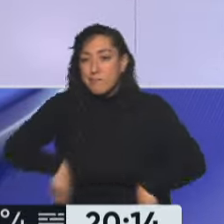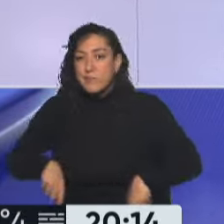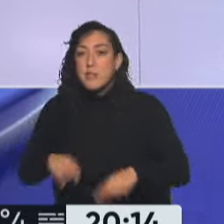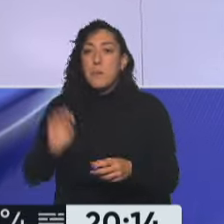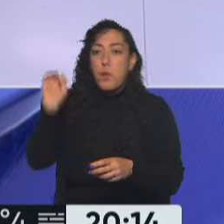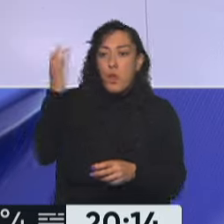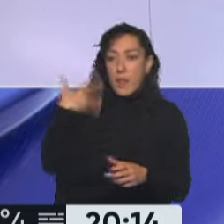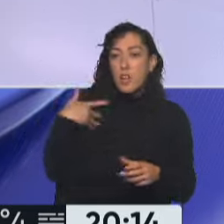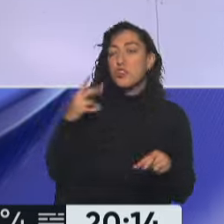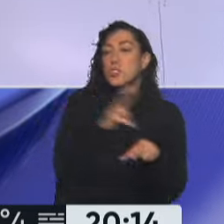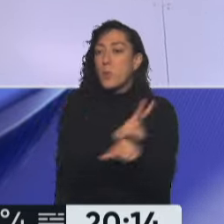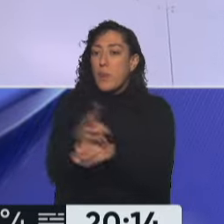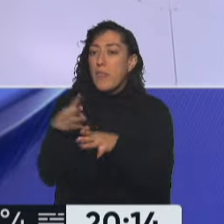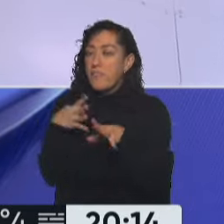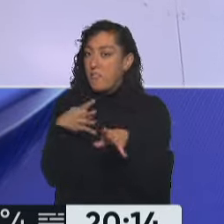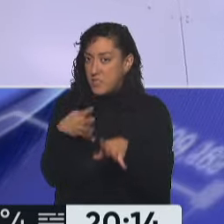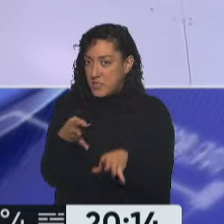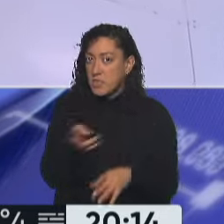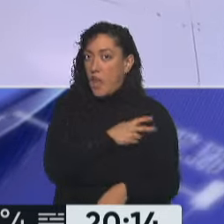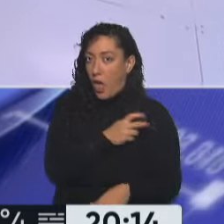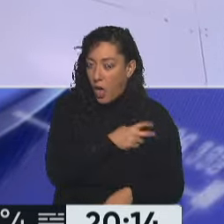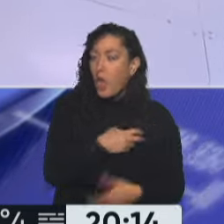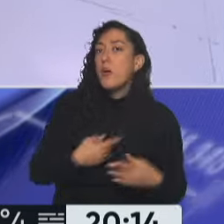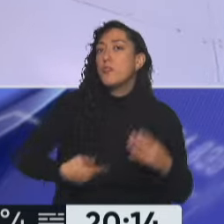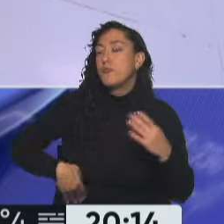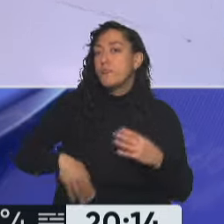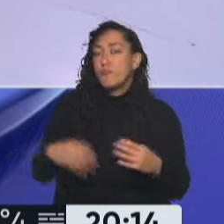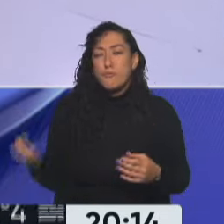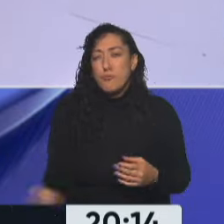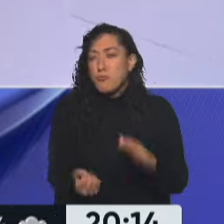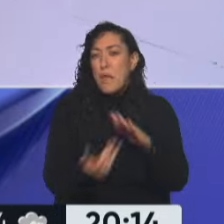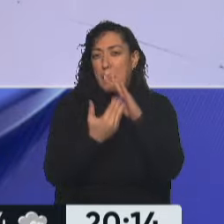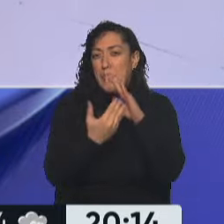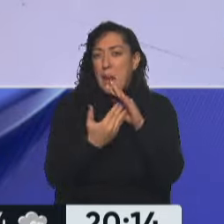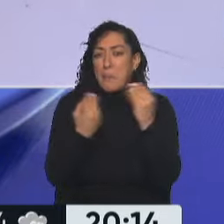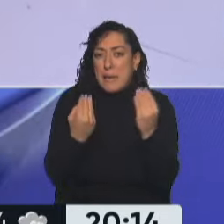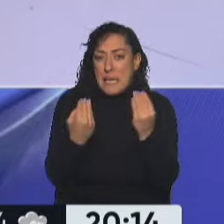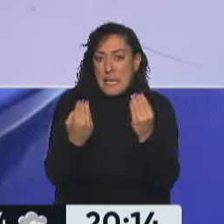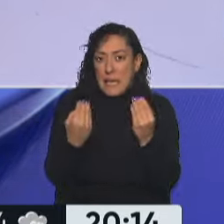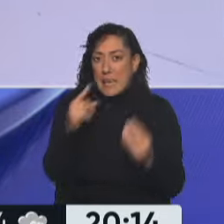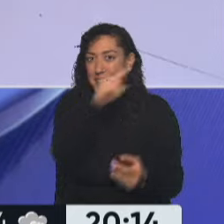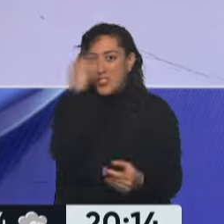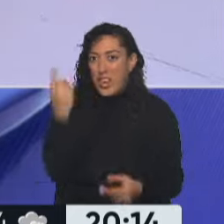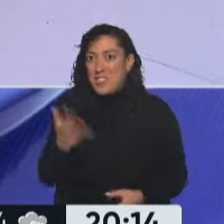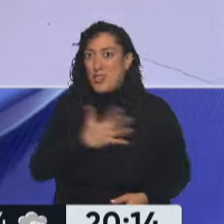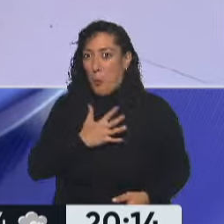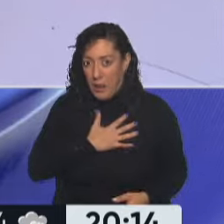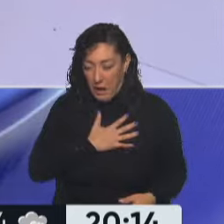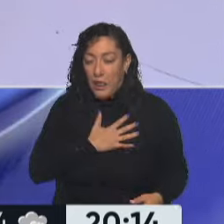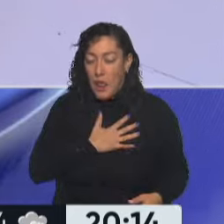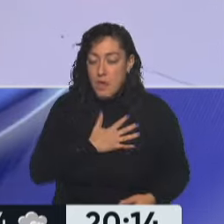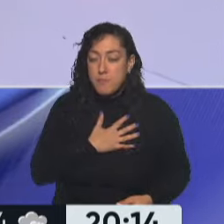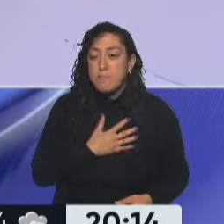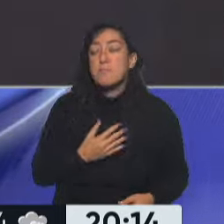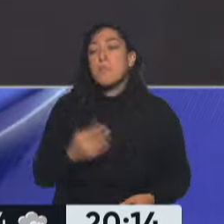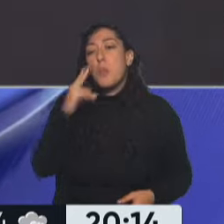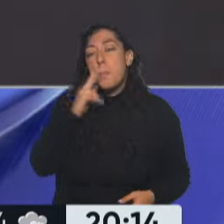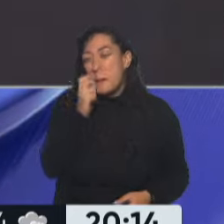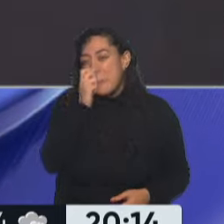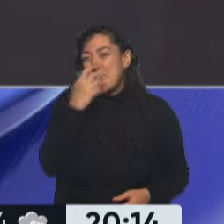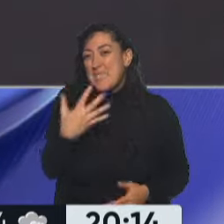un punto clave para la soberanía nacional. Pero en este mismo documento, adelanto del presupuesto de